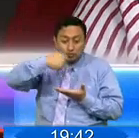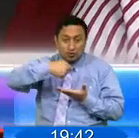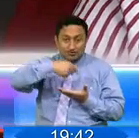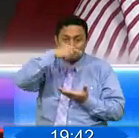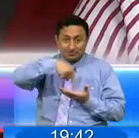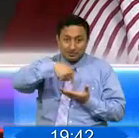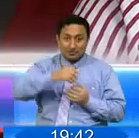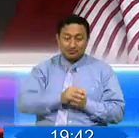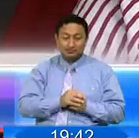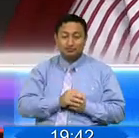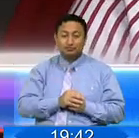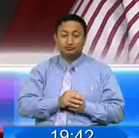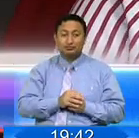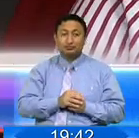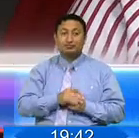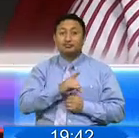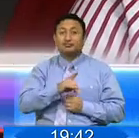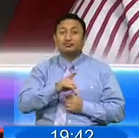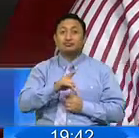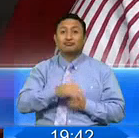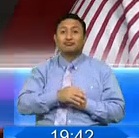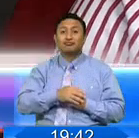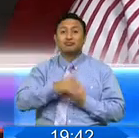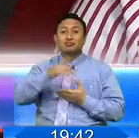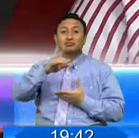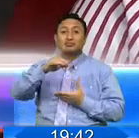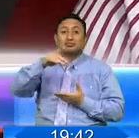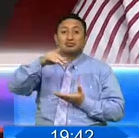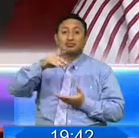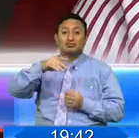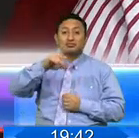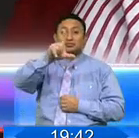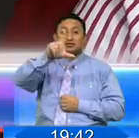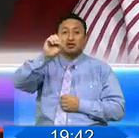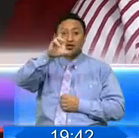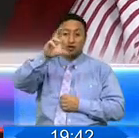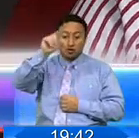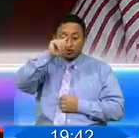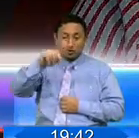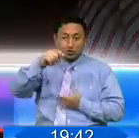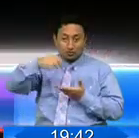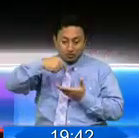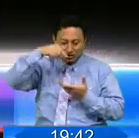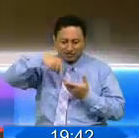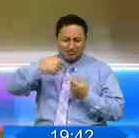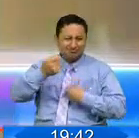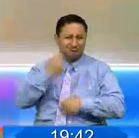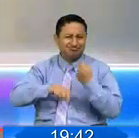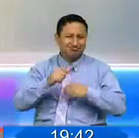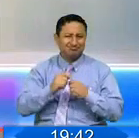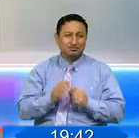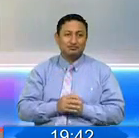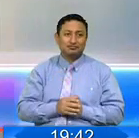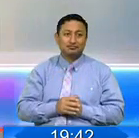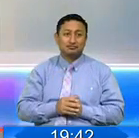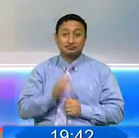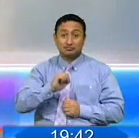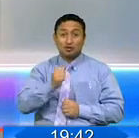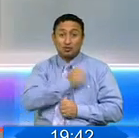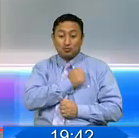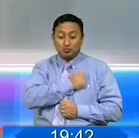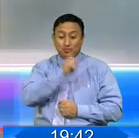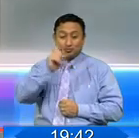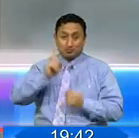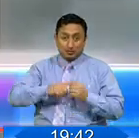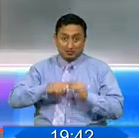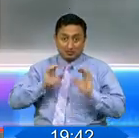los Andes, el yaguarlocro y los locros en estas fiestas de Quito es lo que más se vende. Pero así como la comida propia de estas